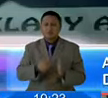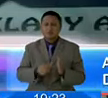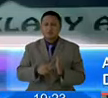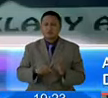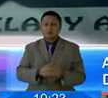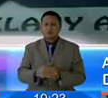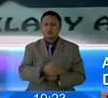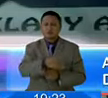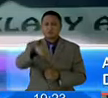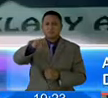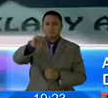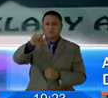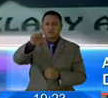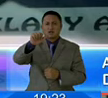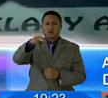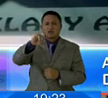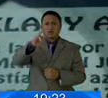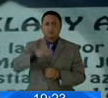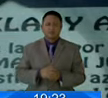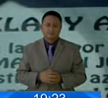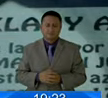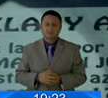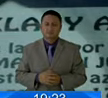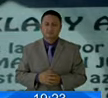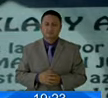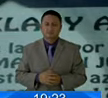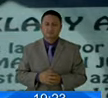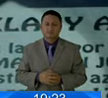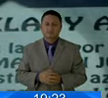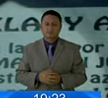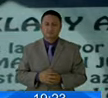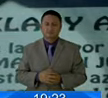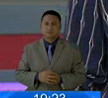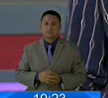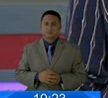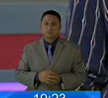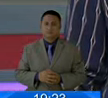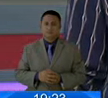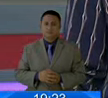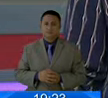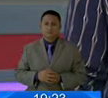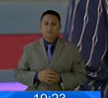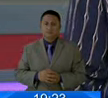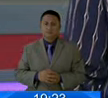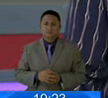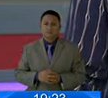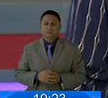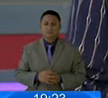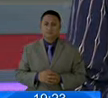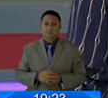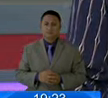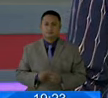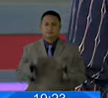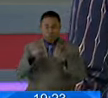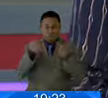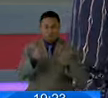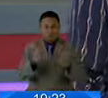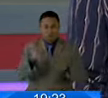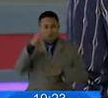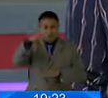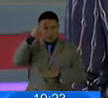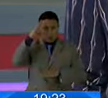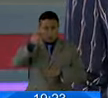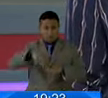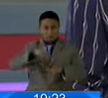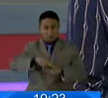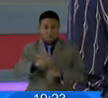con Melanie Abigail. En Quito informó Iván Casamen. Durante un patrullaje de rutina de la Policía